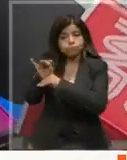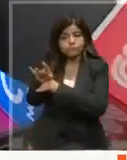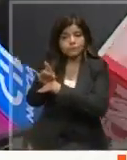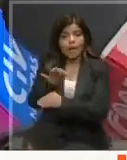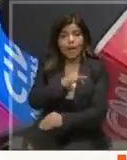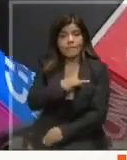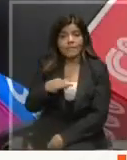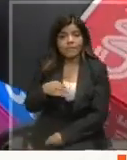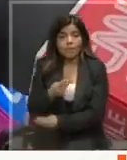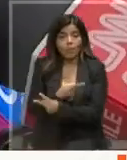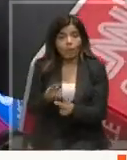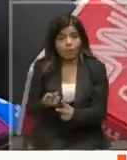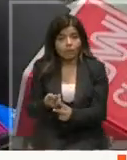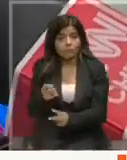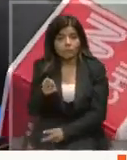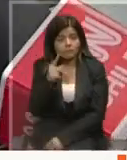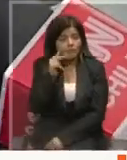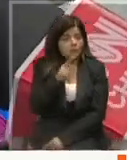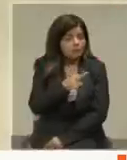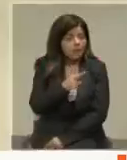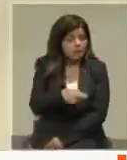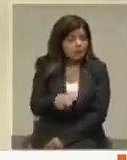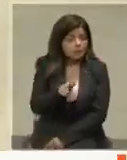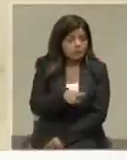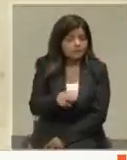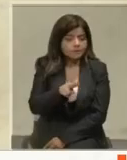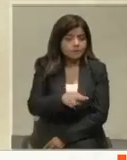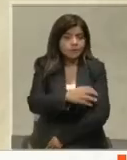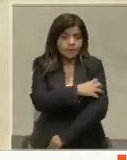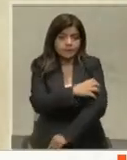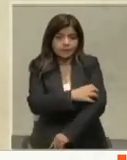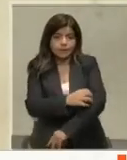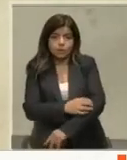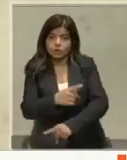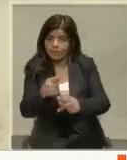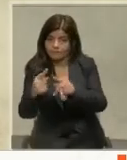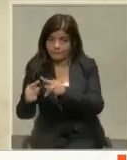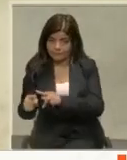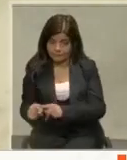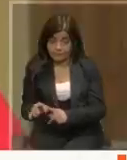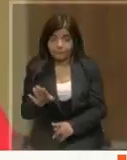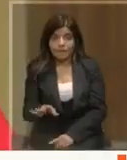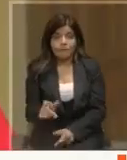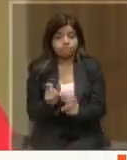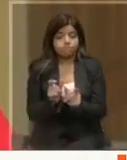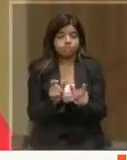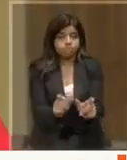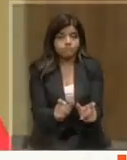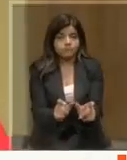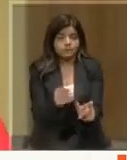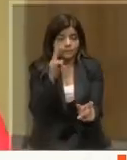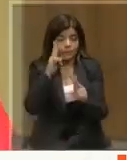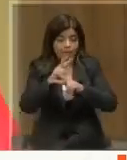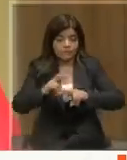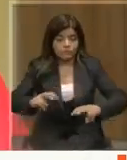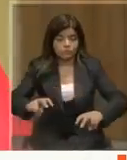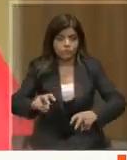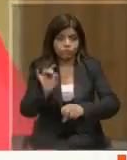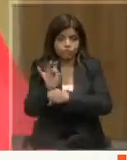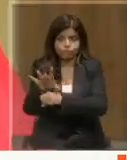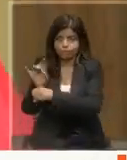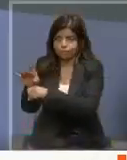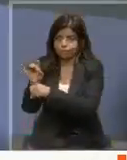que también varias de ellas se repiten en varias regiones auditoría en la que el organismo fiscalizador revisó las millonarias transferencias a